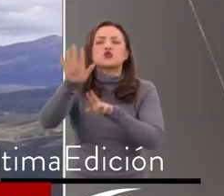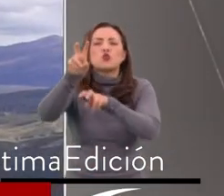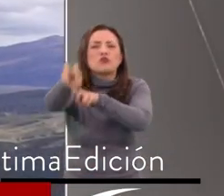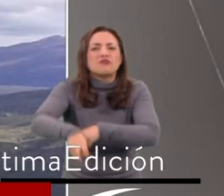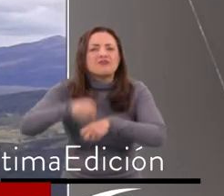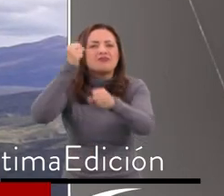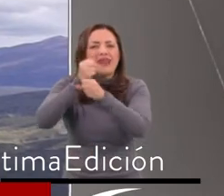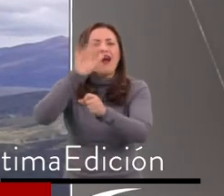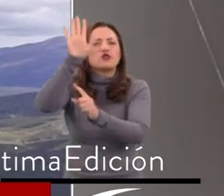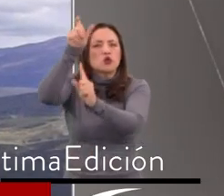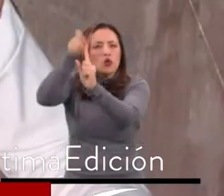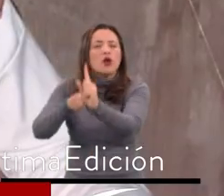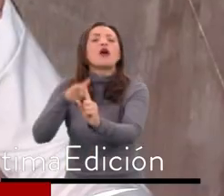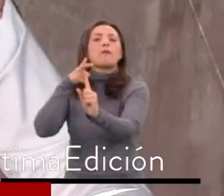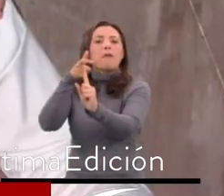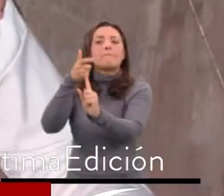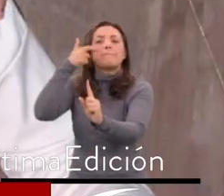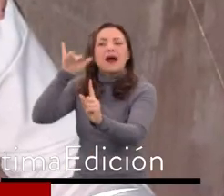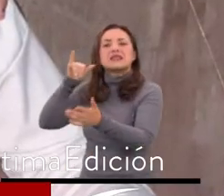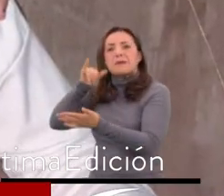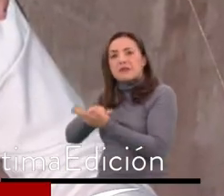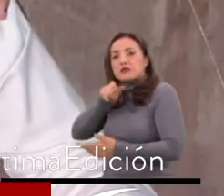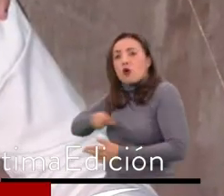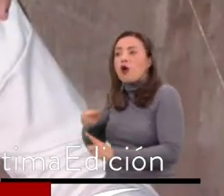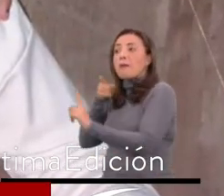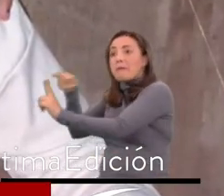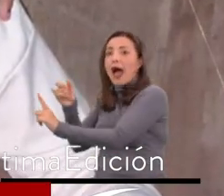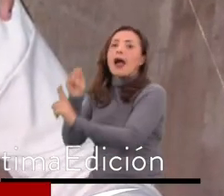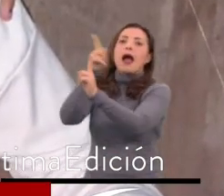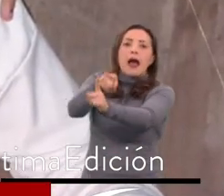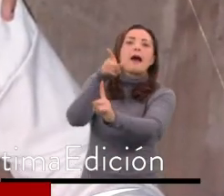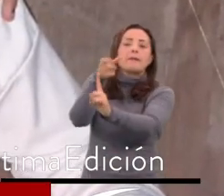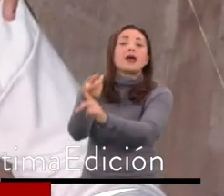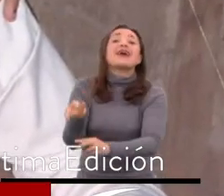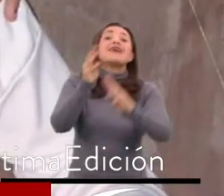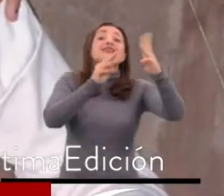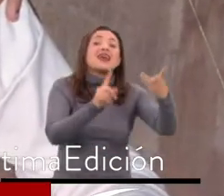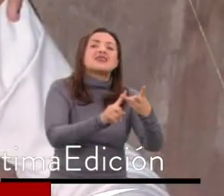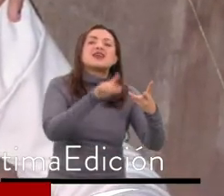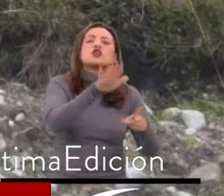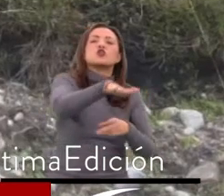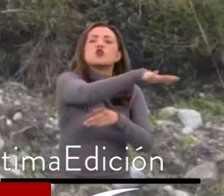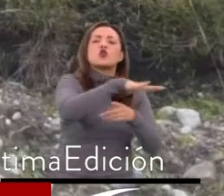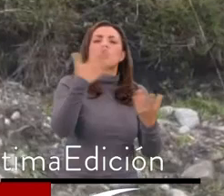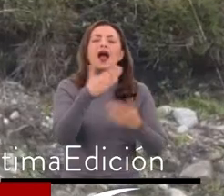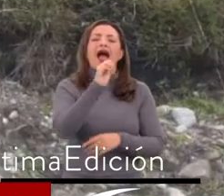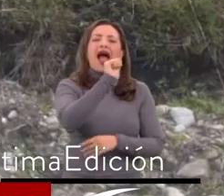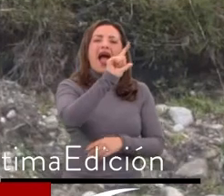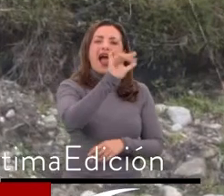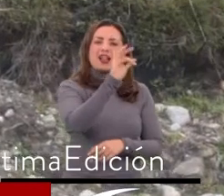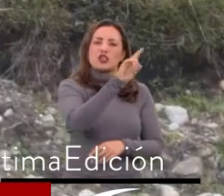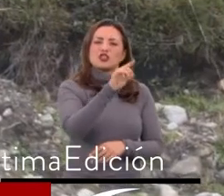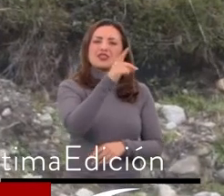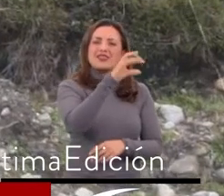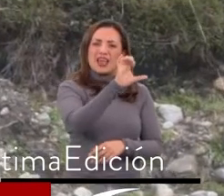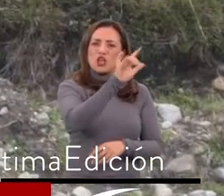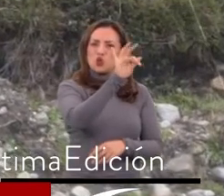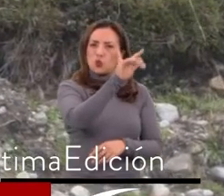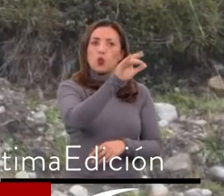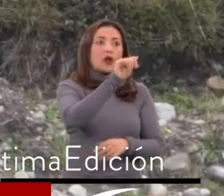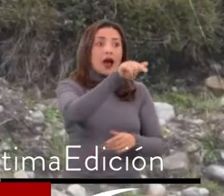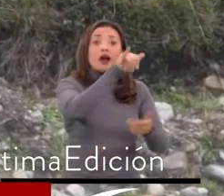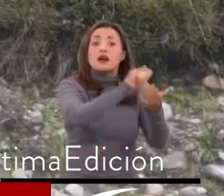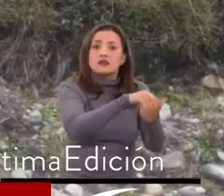al parecer por los mismos delincuentes, y una tercera víctima fue acribillada en la vereda Alto de Duda. A todos los mataron frente